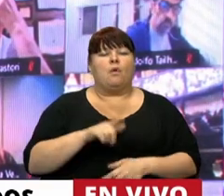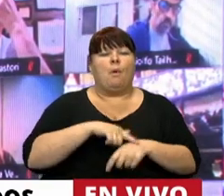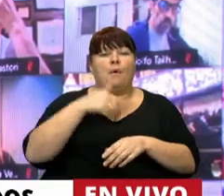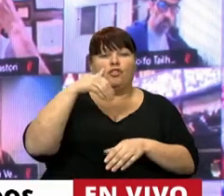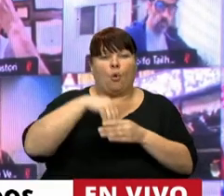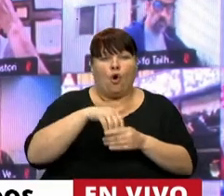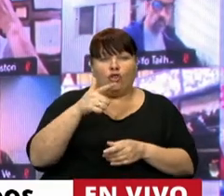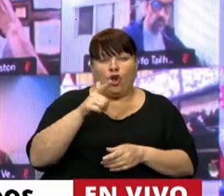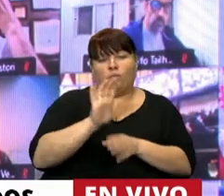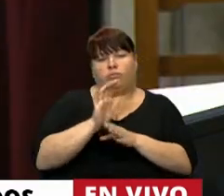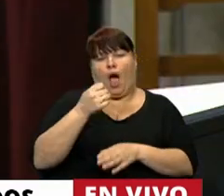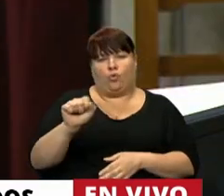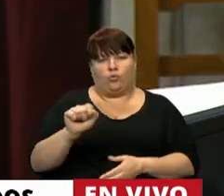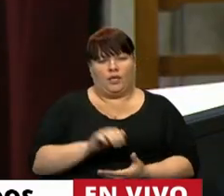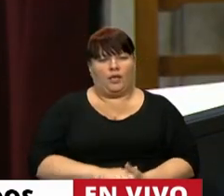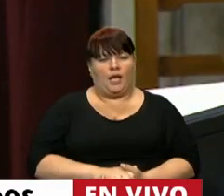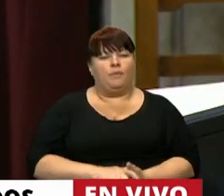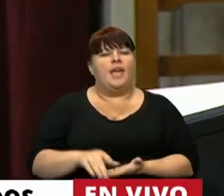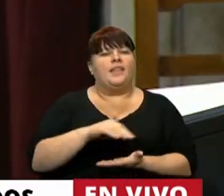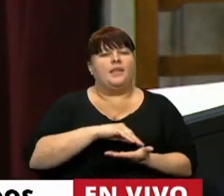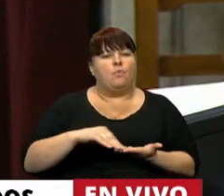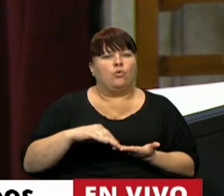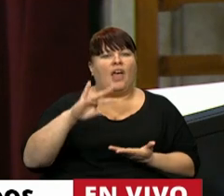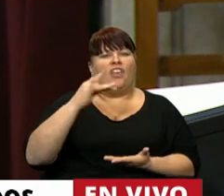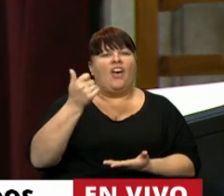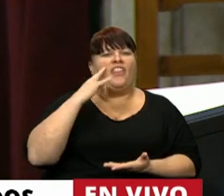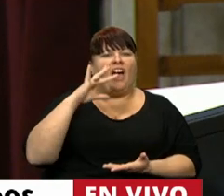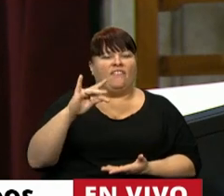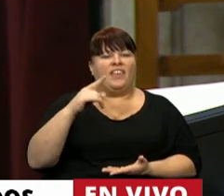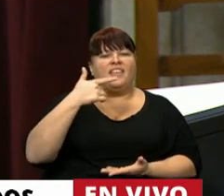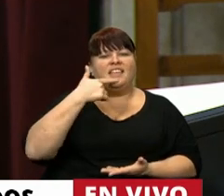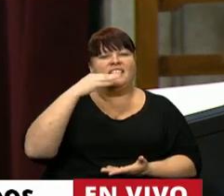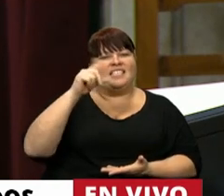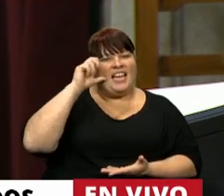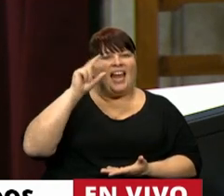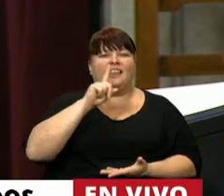Ausente a la hora de votar. Diputado David Schleret.